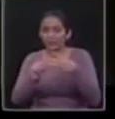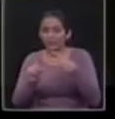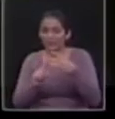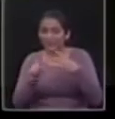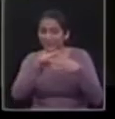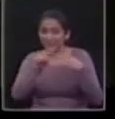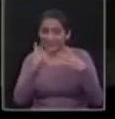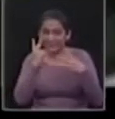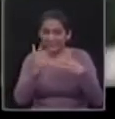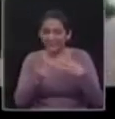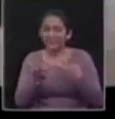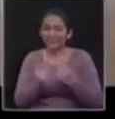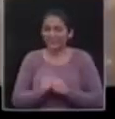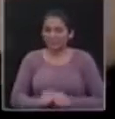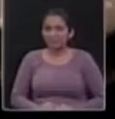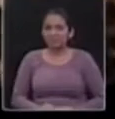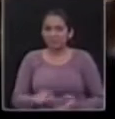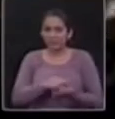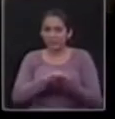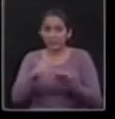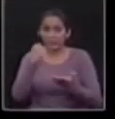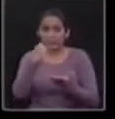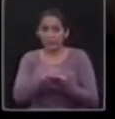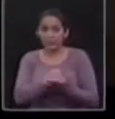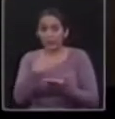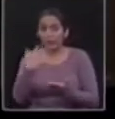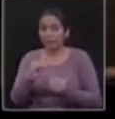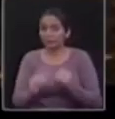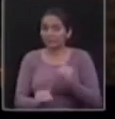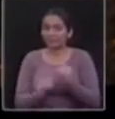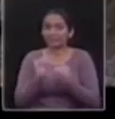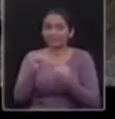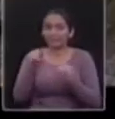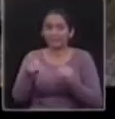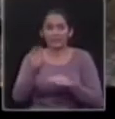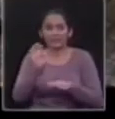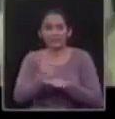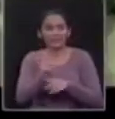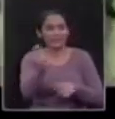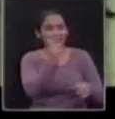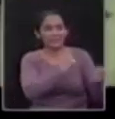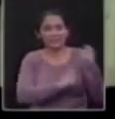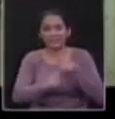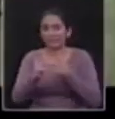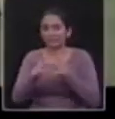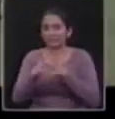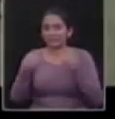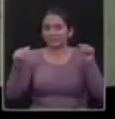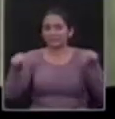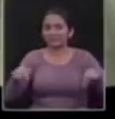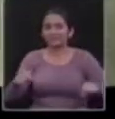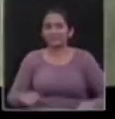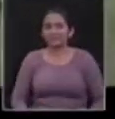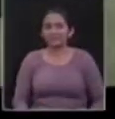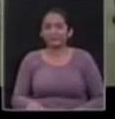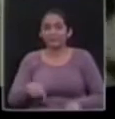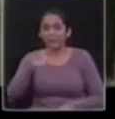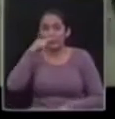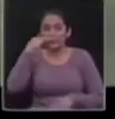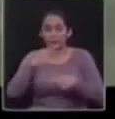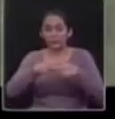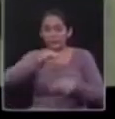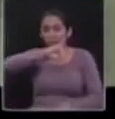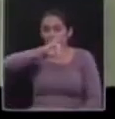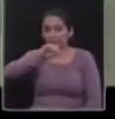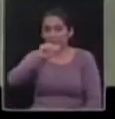Beetle, recordando que la marca es considerada la número uno en ventas a nivel mundial. Jaime Cucalón, presidente de la Asociación Ecuatoriana